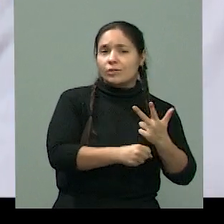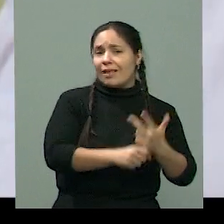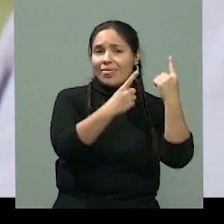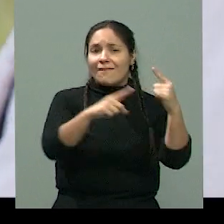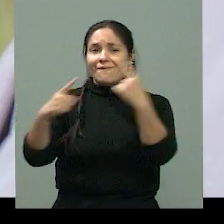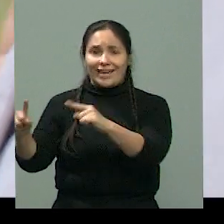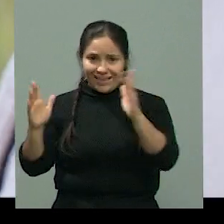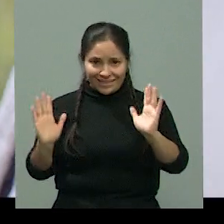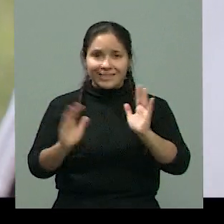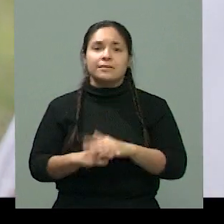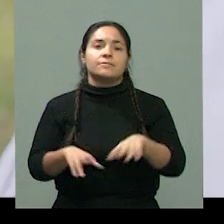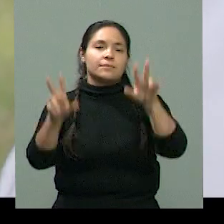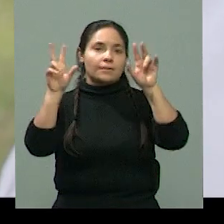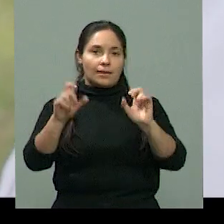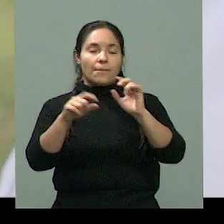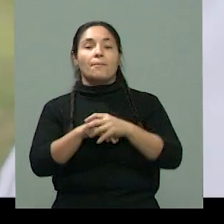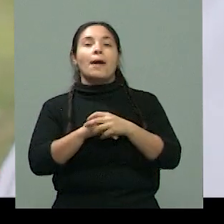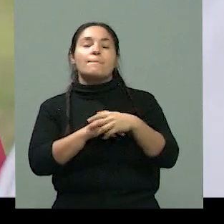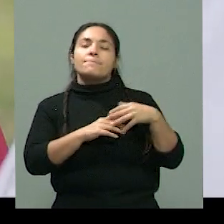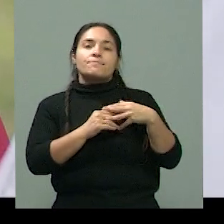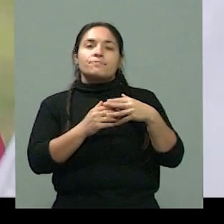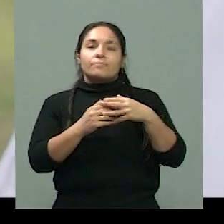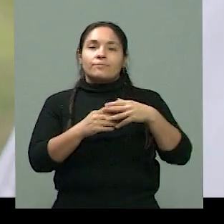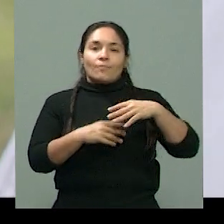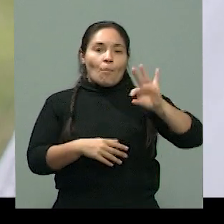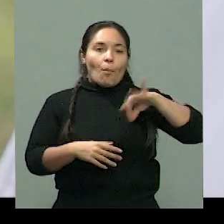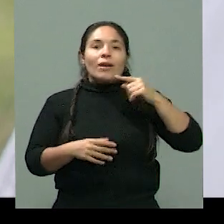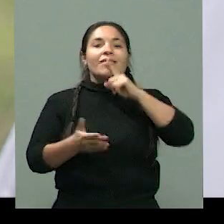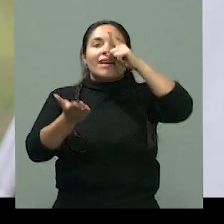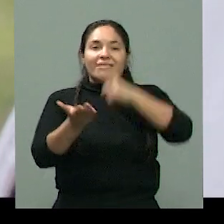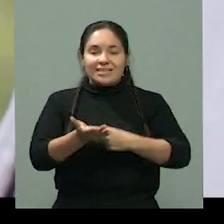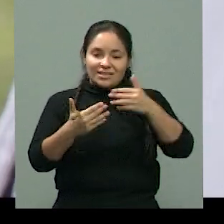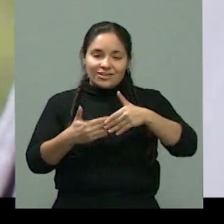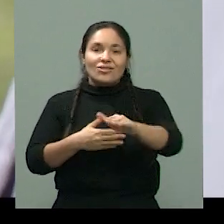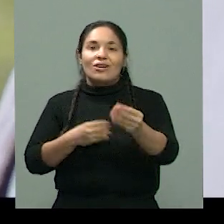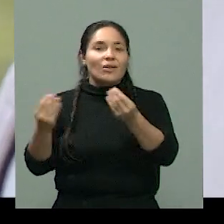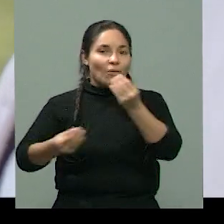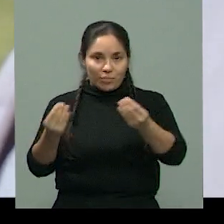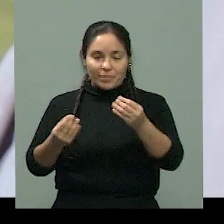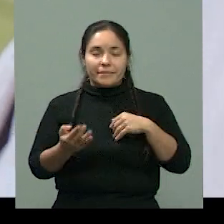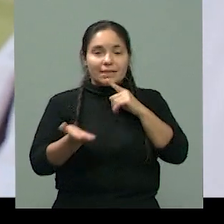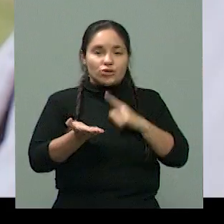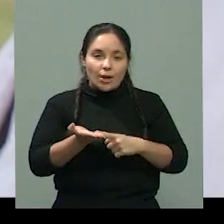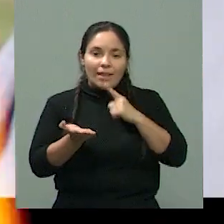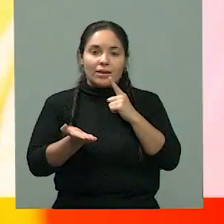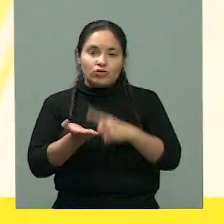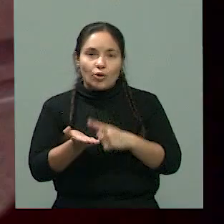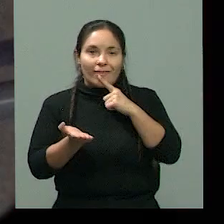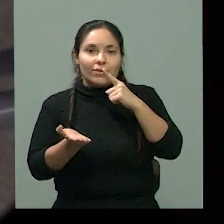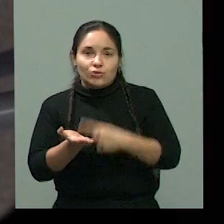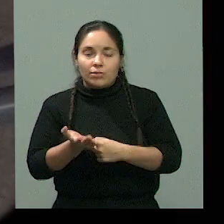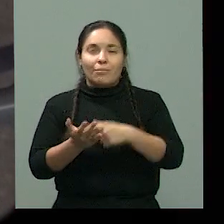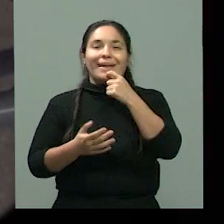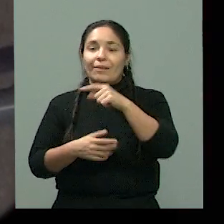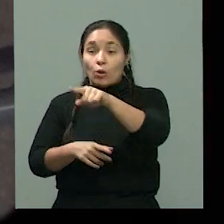no de abstracción, sino ya más materialmente hablando, las decisiones políticas van tomando necesidades de la